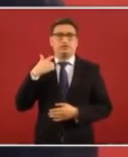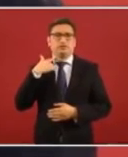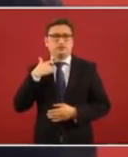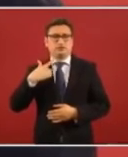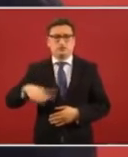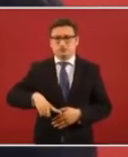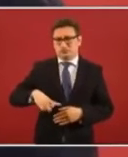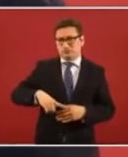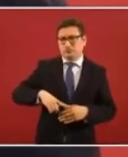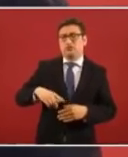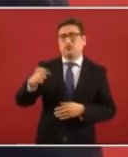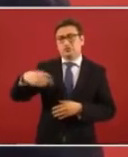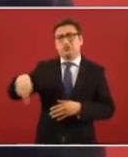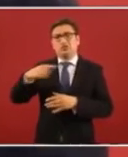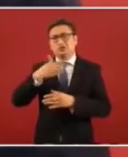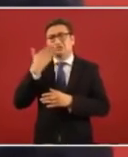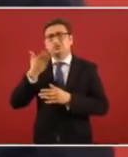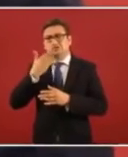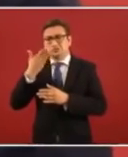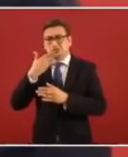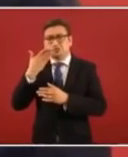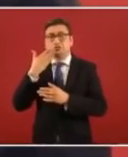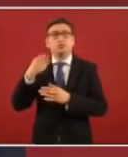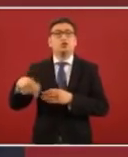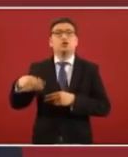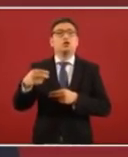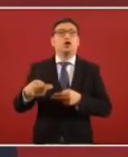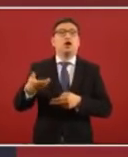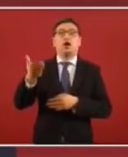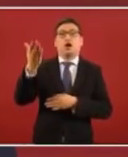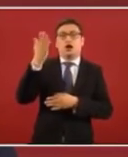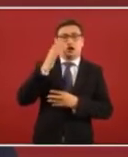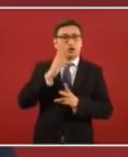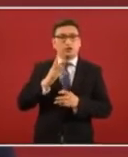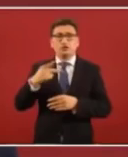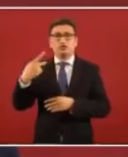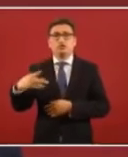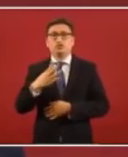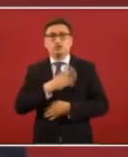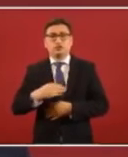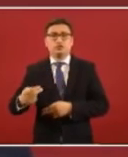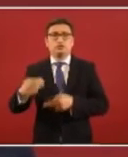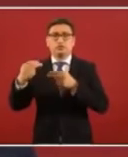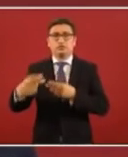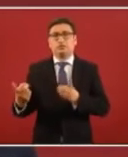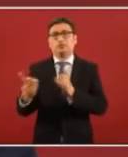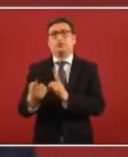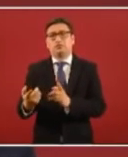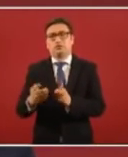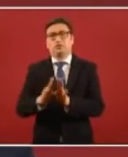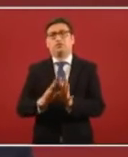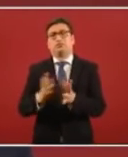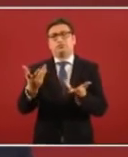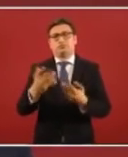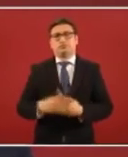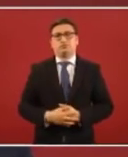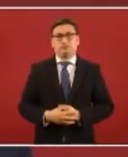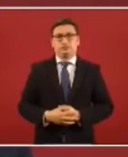conservador que negoció con el hijo de la señora